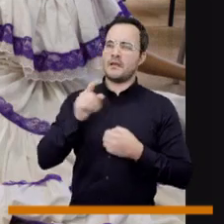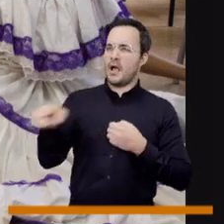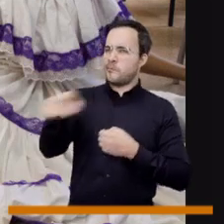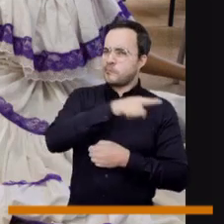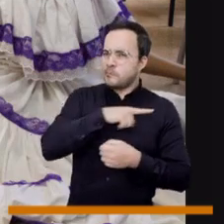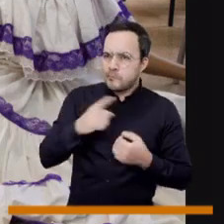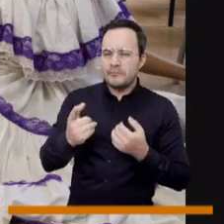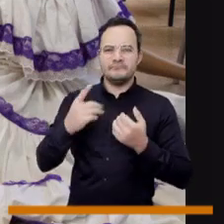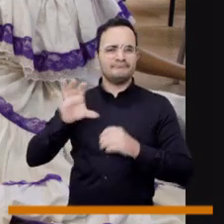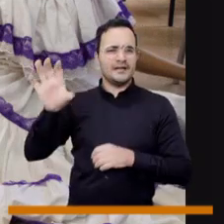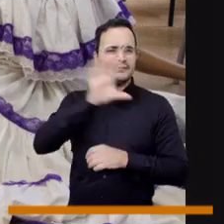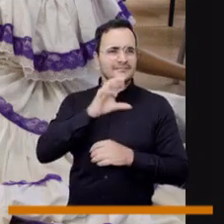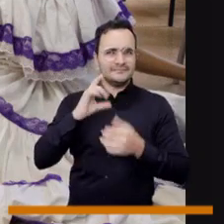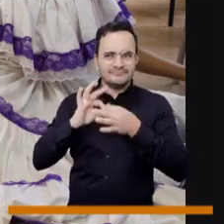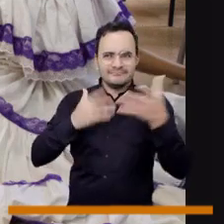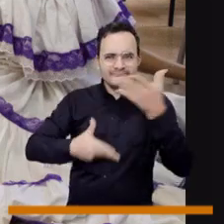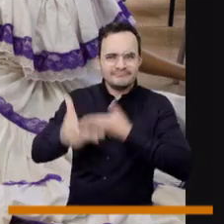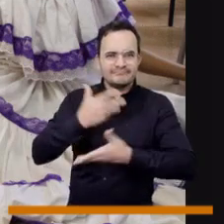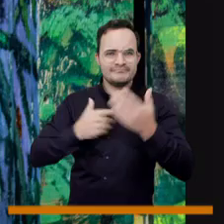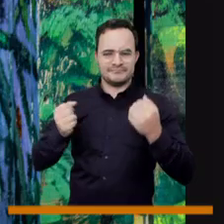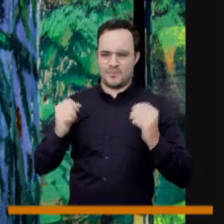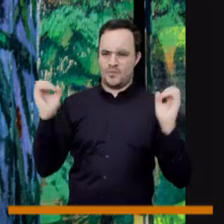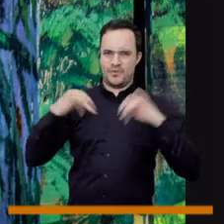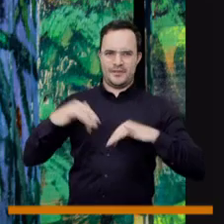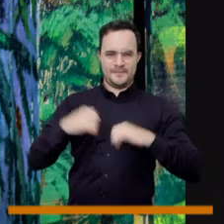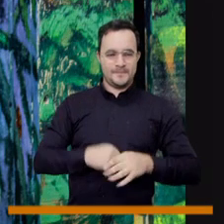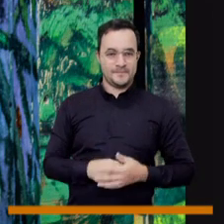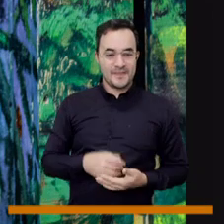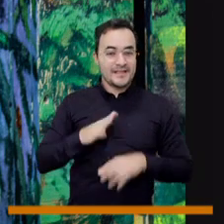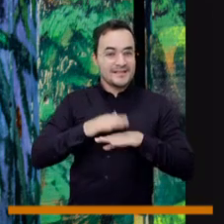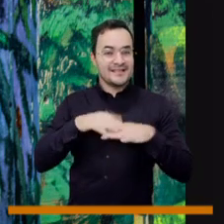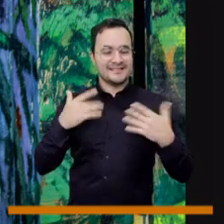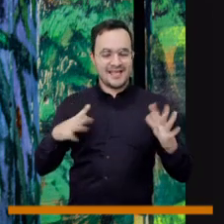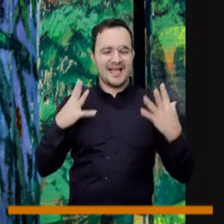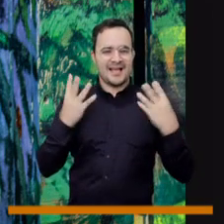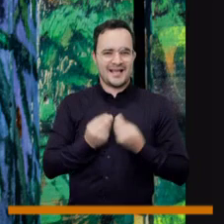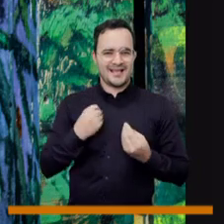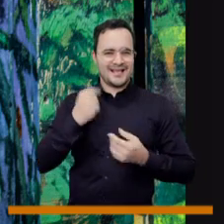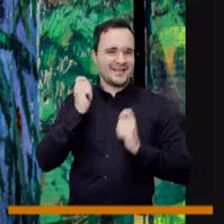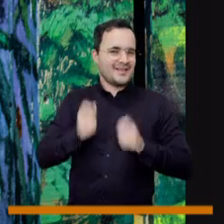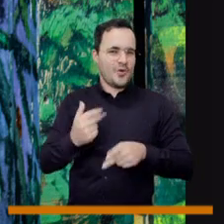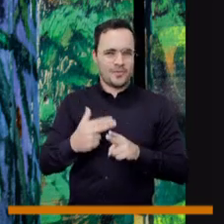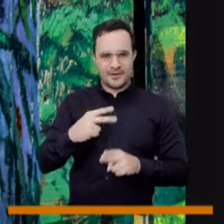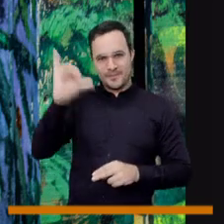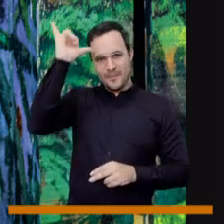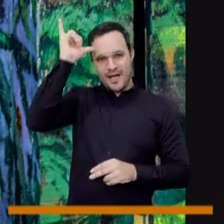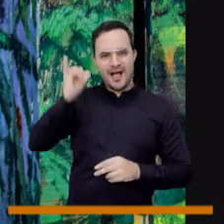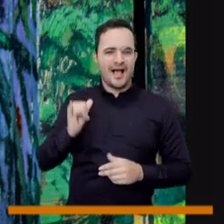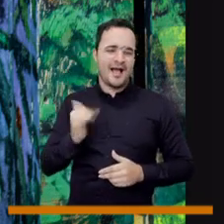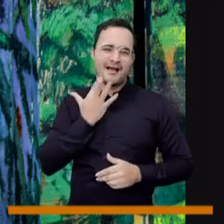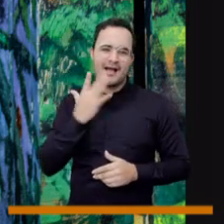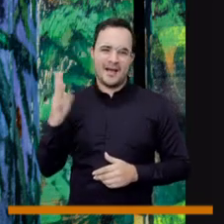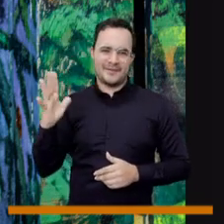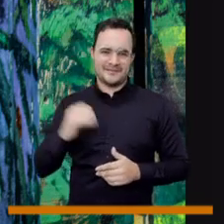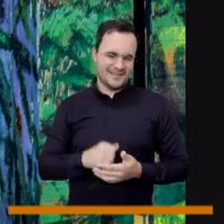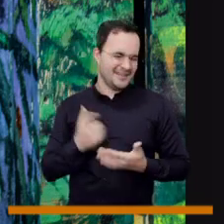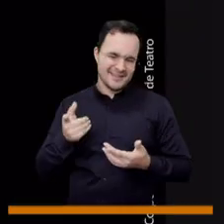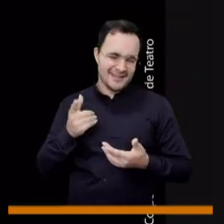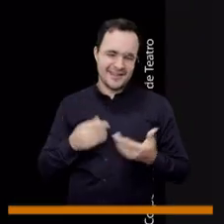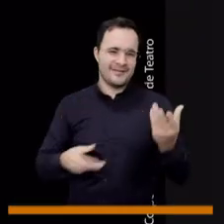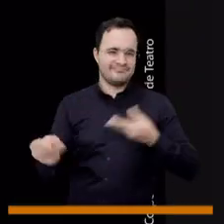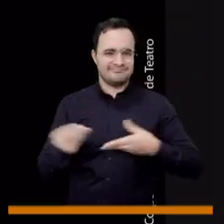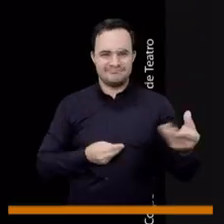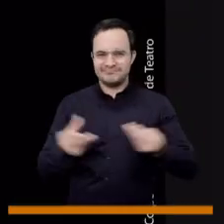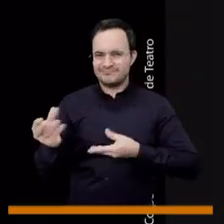país, pues tienen la oportunidad de conversar. Hicimos una vaca, la vaca amarilla, y entonces comenzamos a pedirle a nuestras amigas y